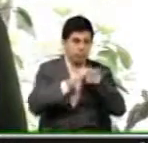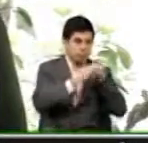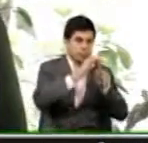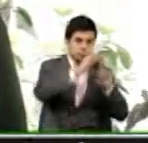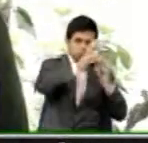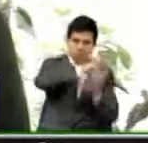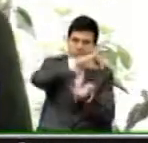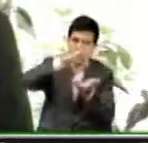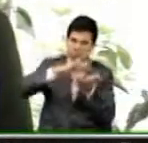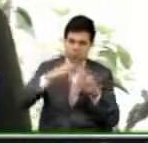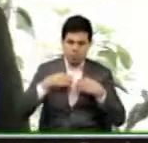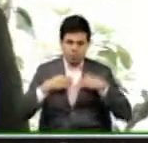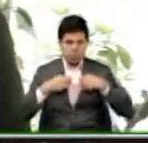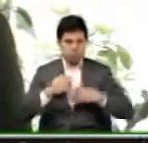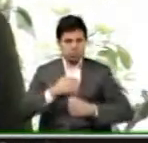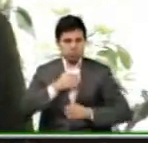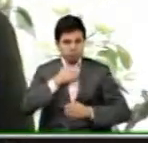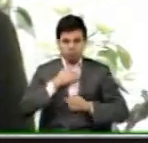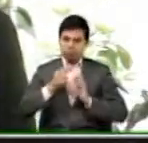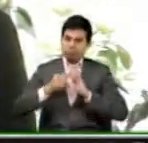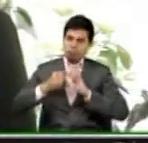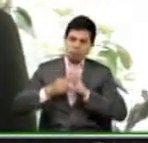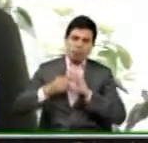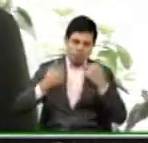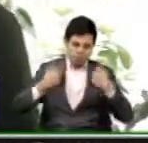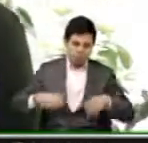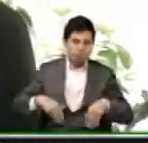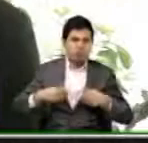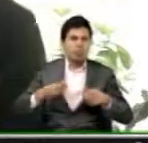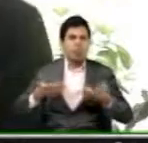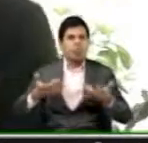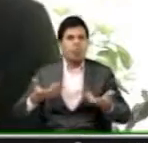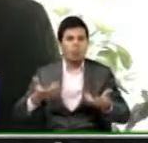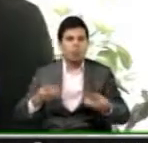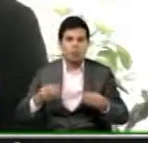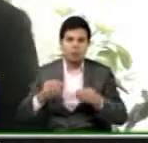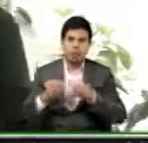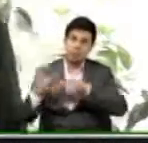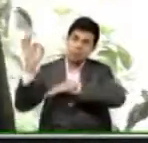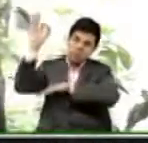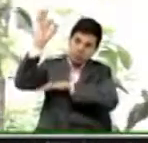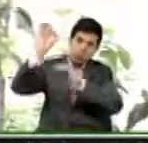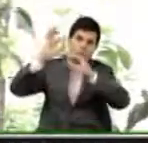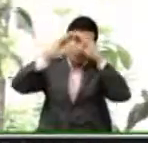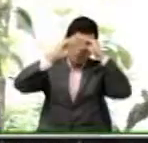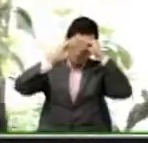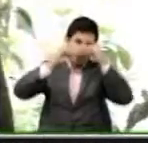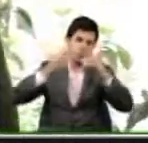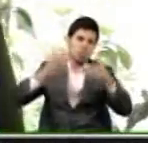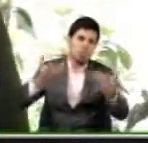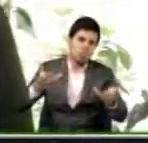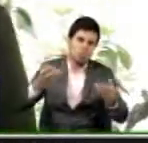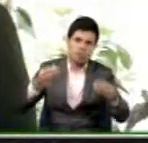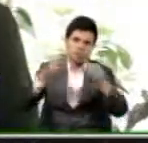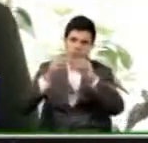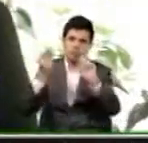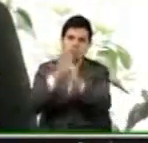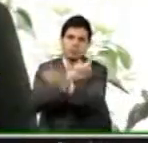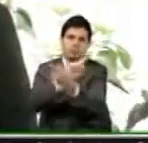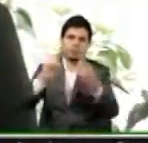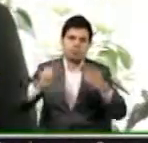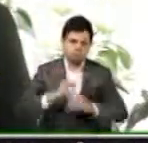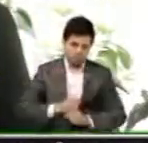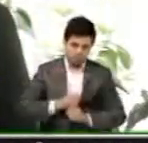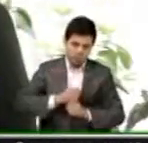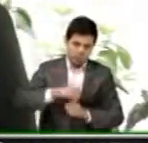debe ir arreglado a un evento de una boda, por decirlo así, tanto día como noche. También vamos a tener pasarelas de bouquets, ¿cómo